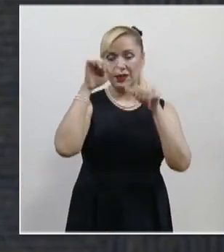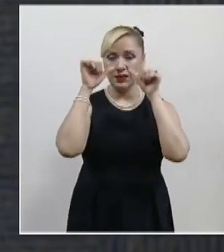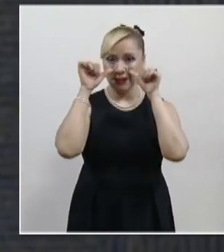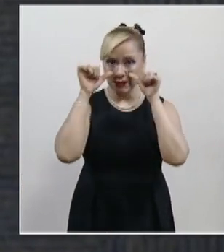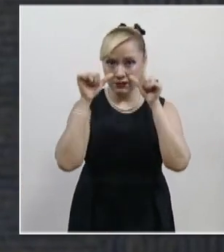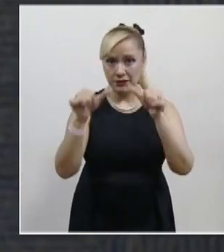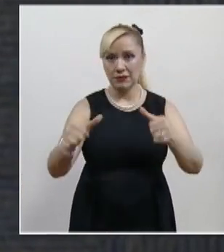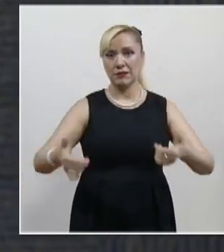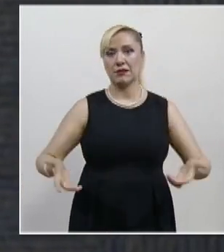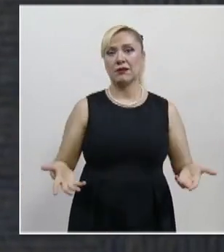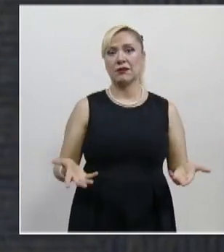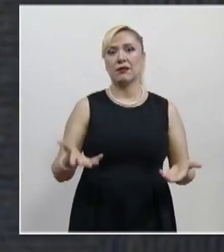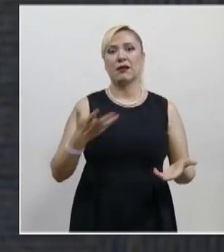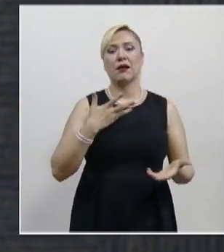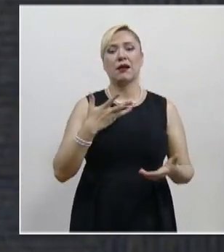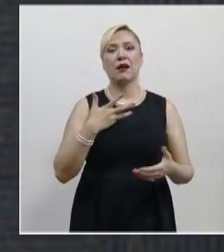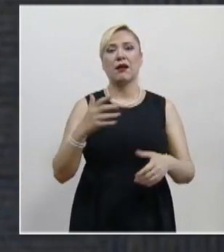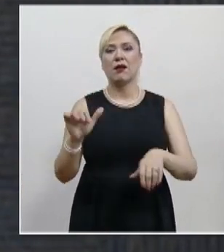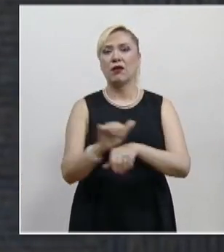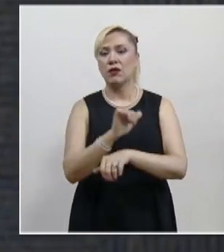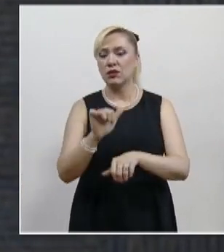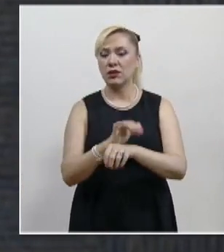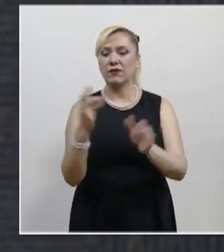retail, tenemos automotriz, acero.